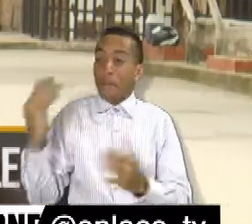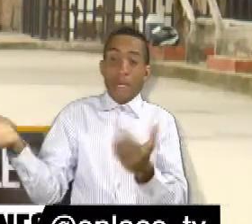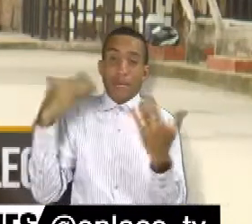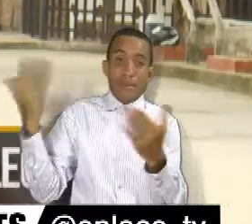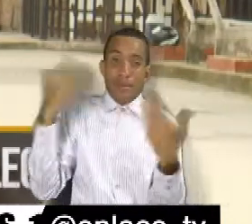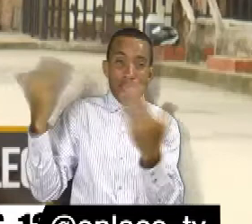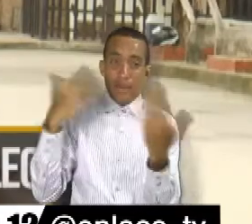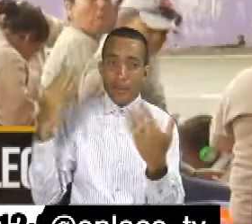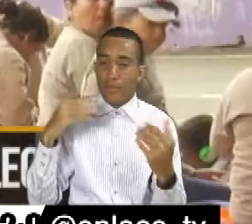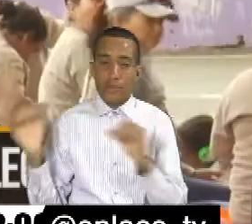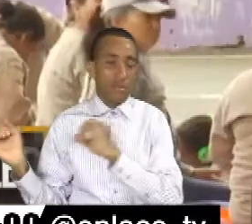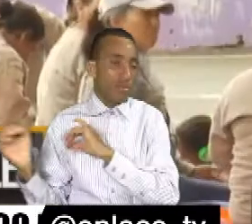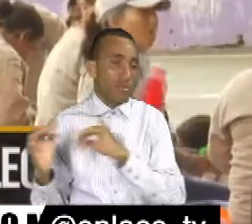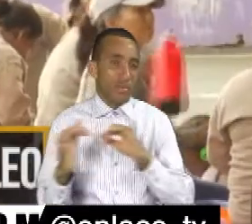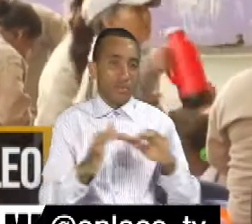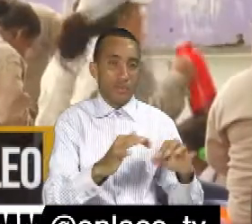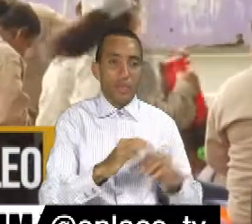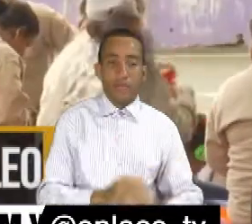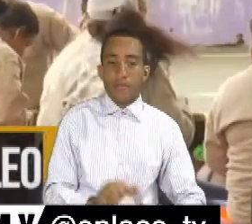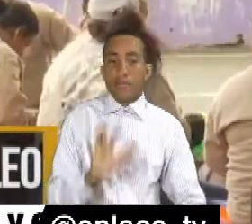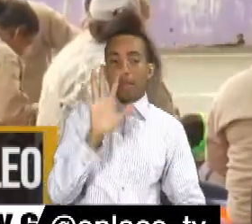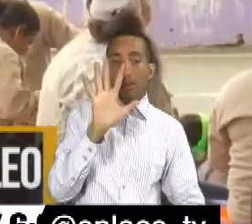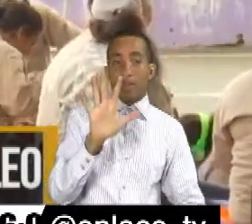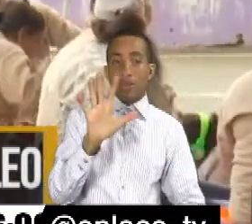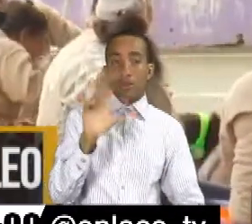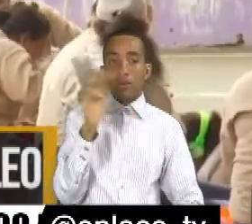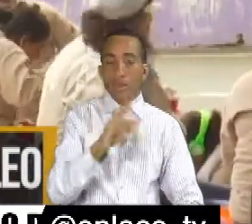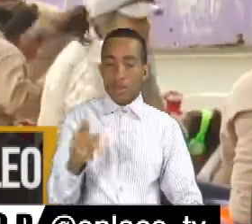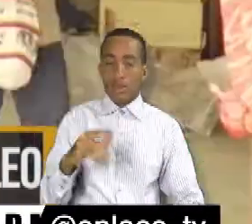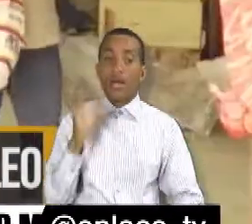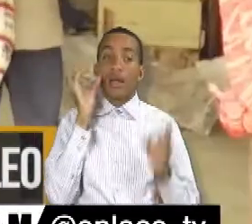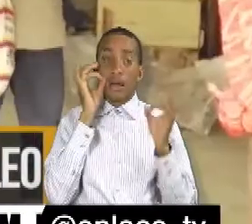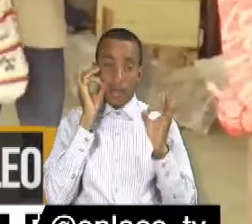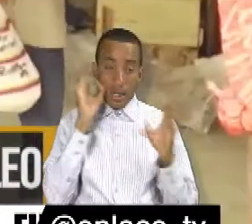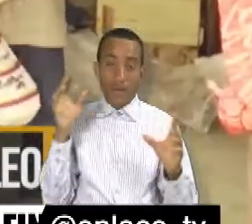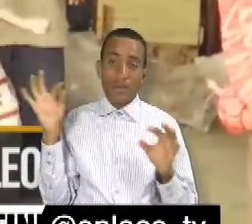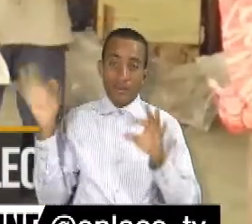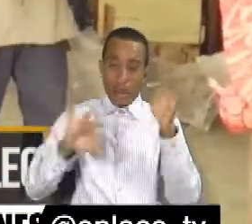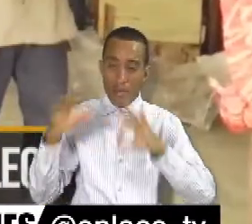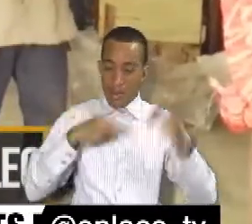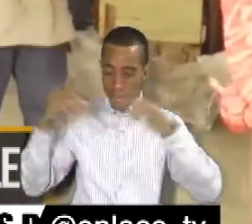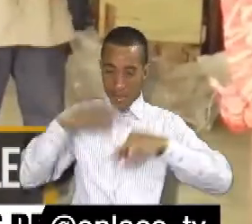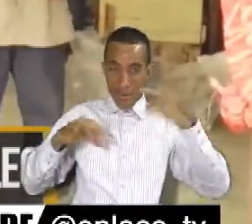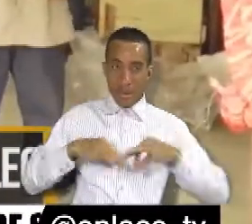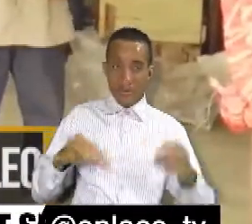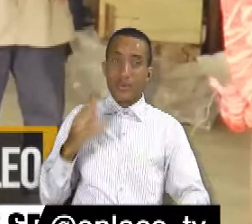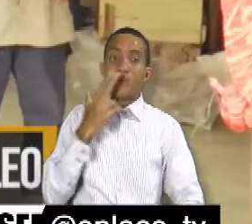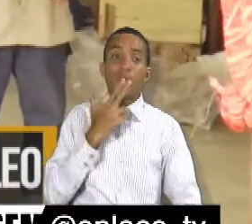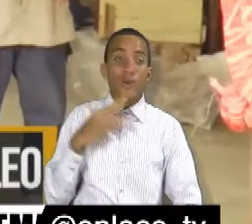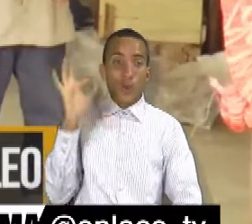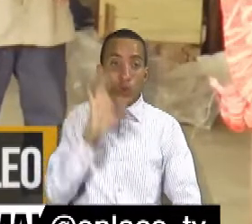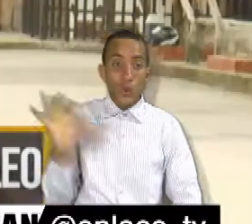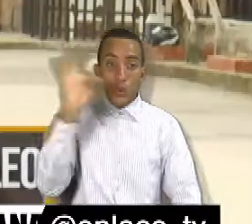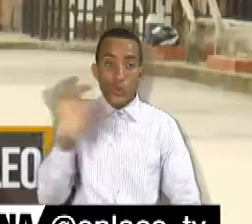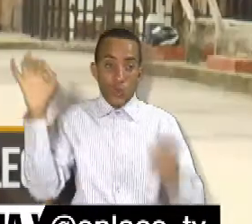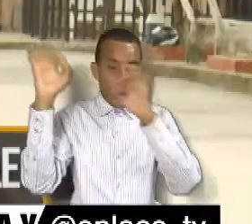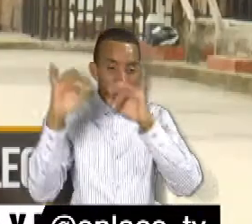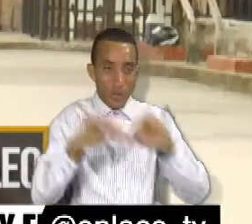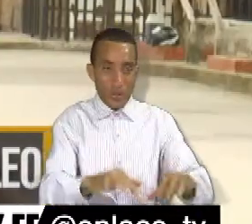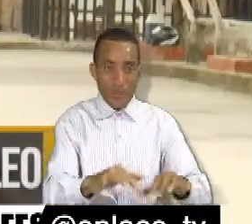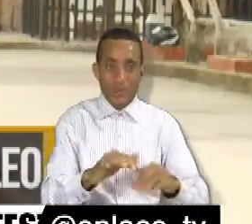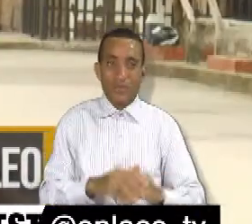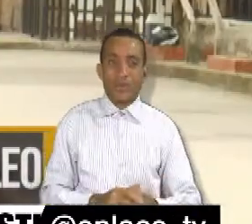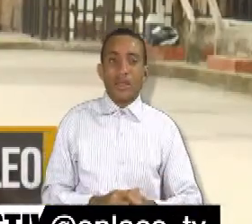ahí, los demás compañeros. Cinco personas resultaron gravemente afectadas por este ataque y debieron ser trasladadas al Hospital Regional del Magdalena Medio. Fueron